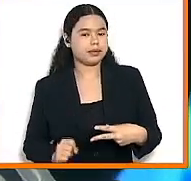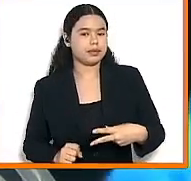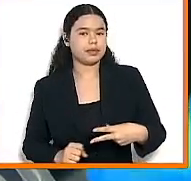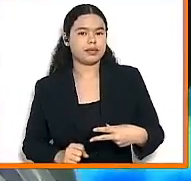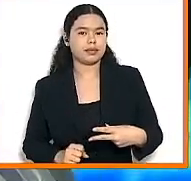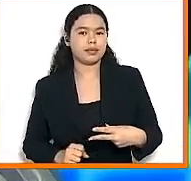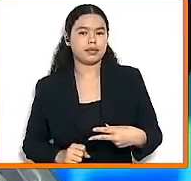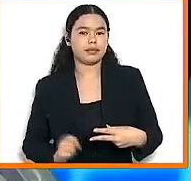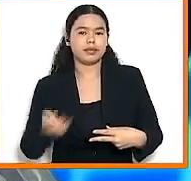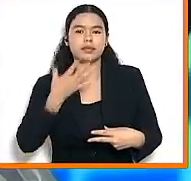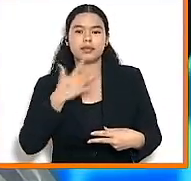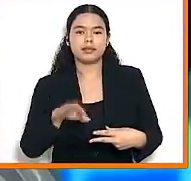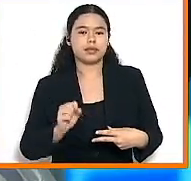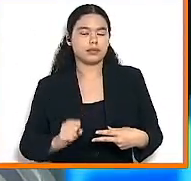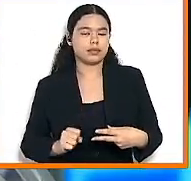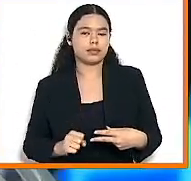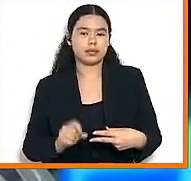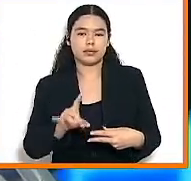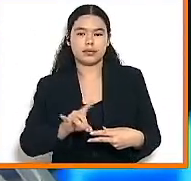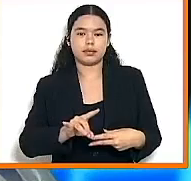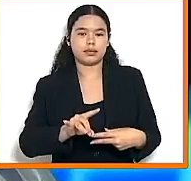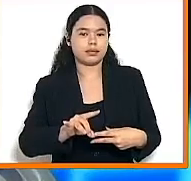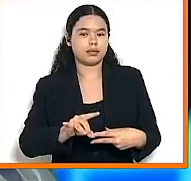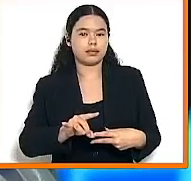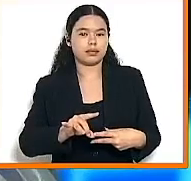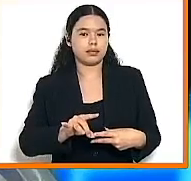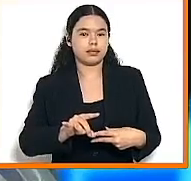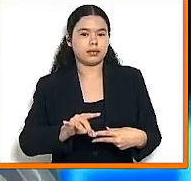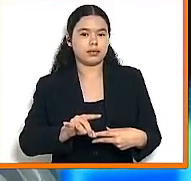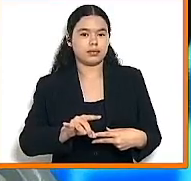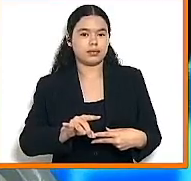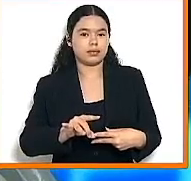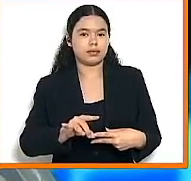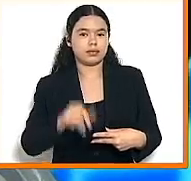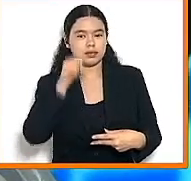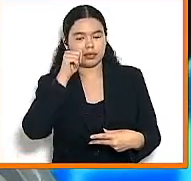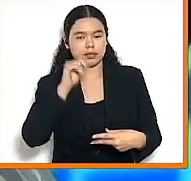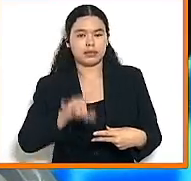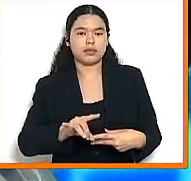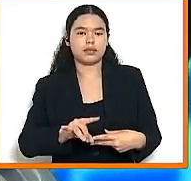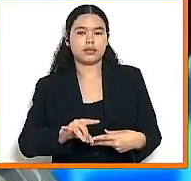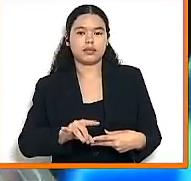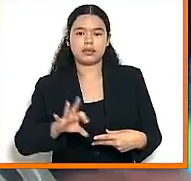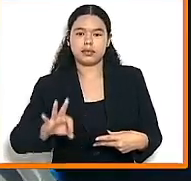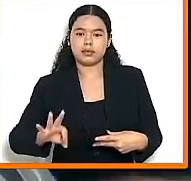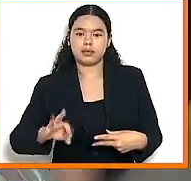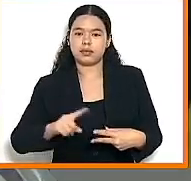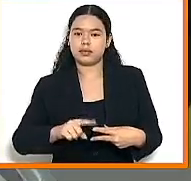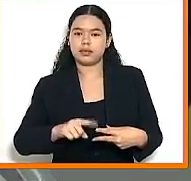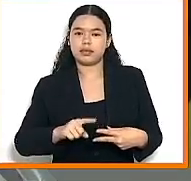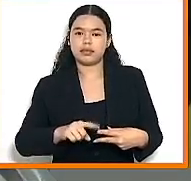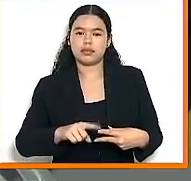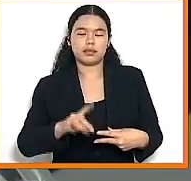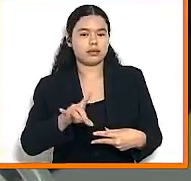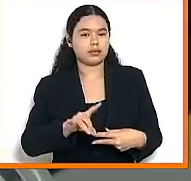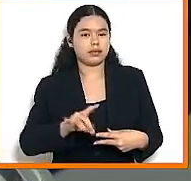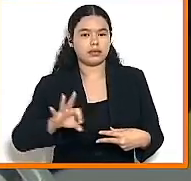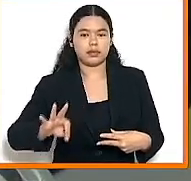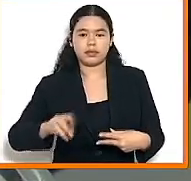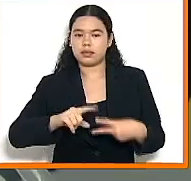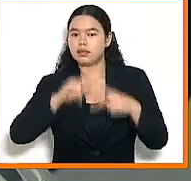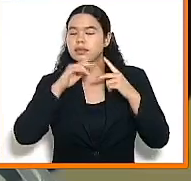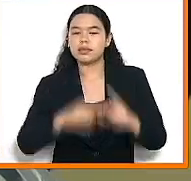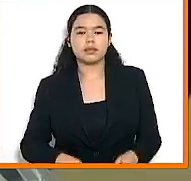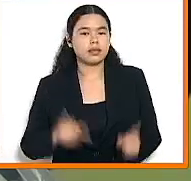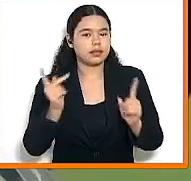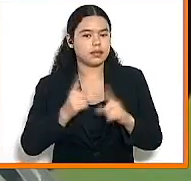es... Muchísima suerte, este es el 8, segundo dígito. Atento porque este es el 9, primer número ganador, 89 con